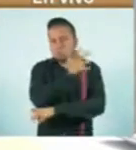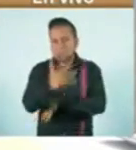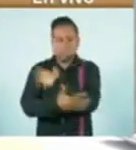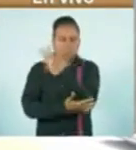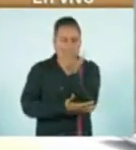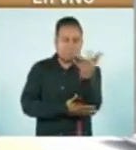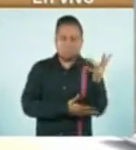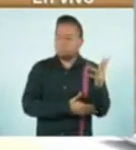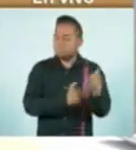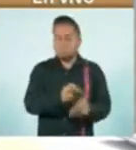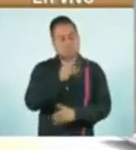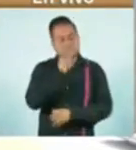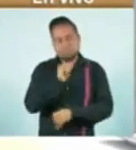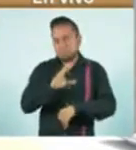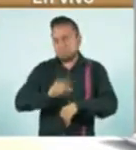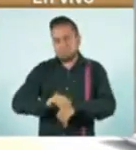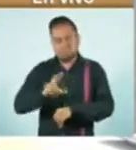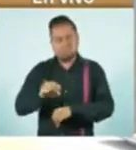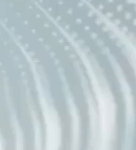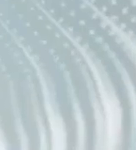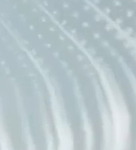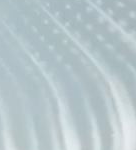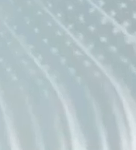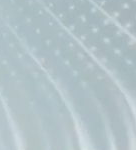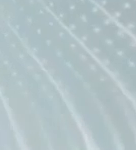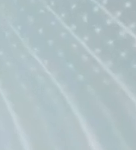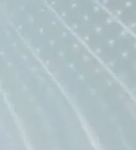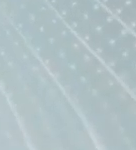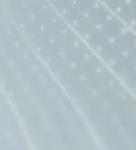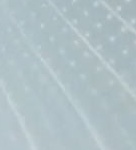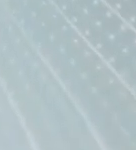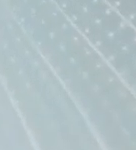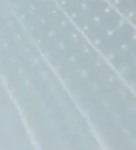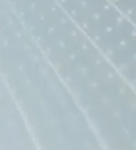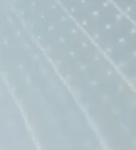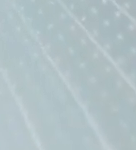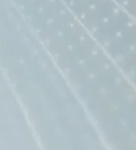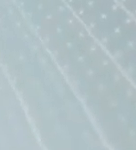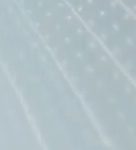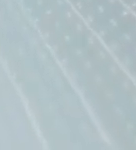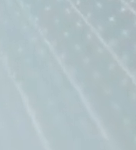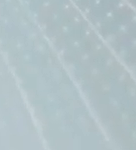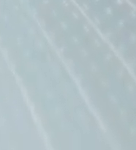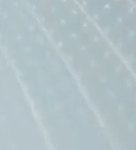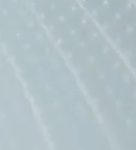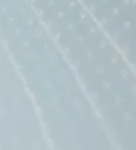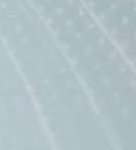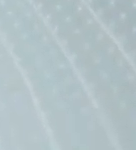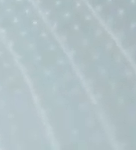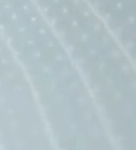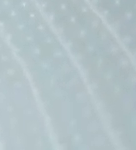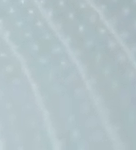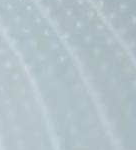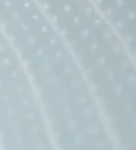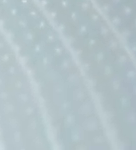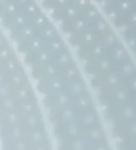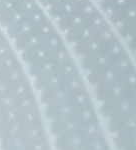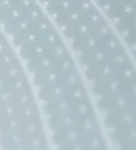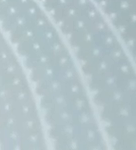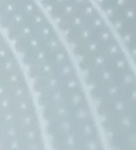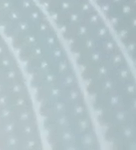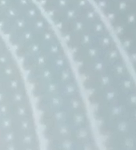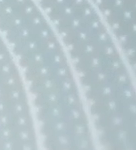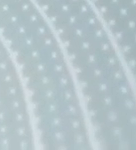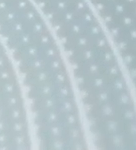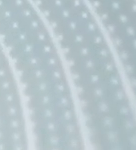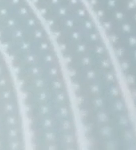impacto ambiental. Y bueno. Editorial Corporativo de Medios de Comunicación. Somos lo que tú